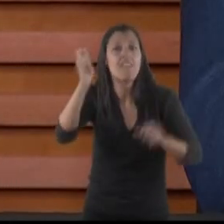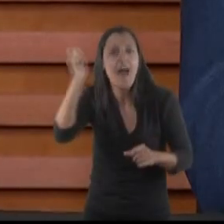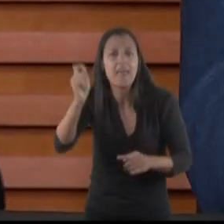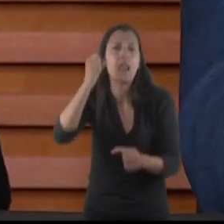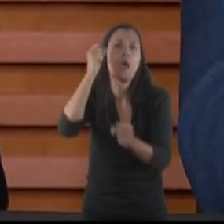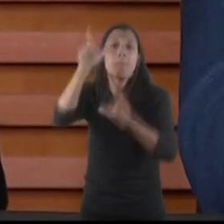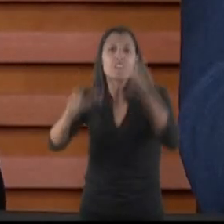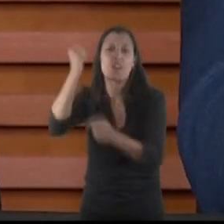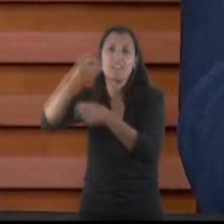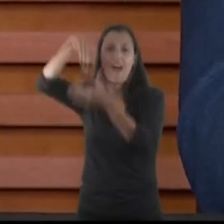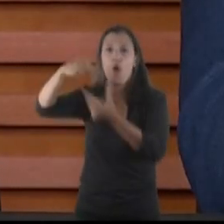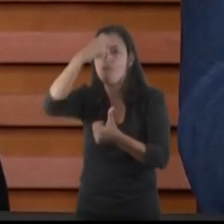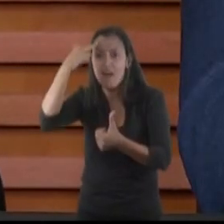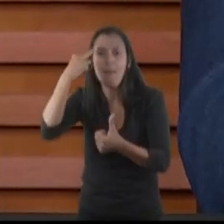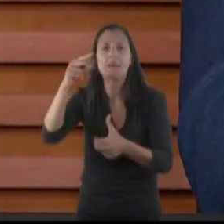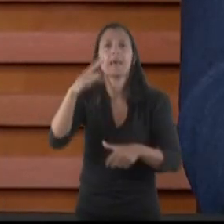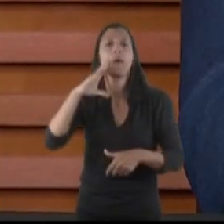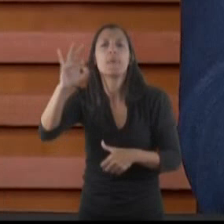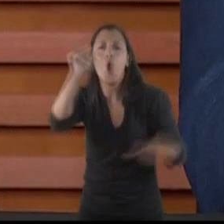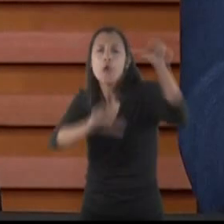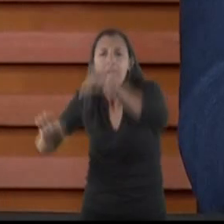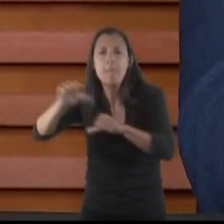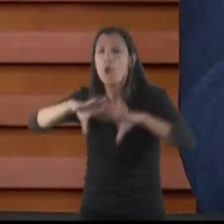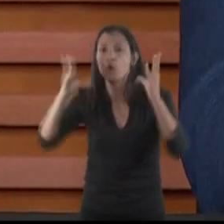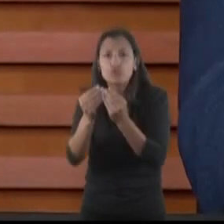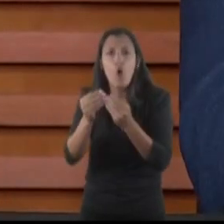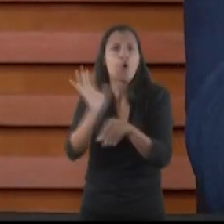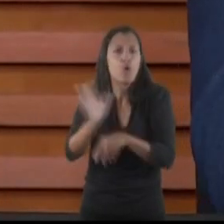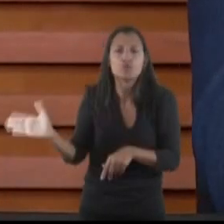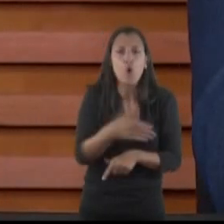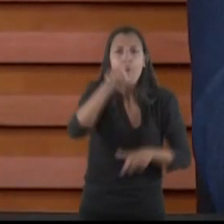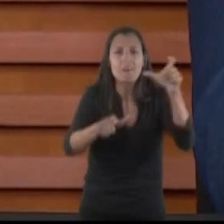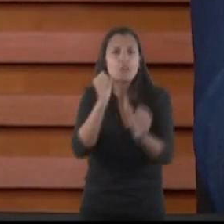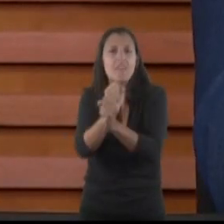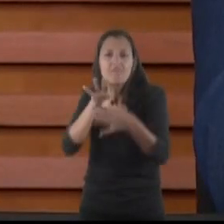farmacéuticos y farmacéuticas, los bioquímicos y los bioquímicas, los terapistas.